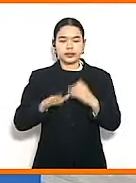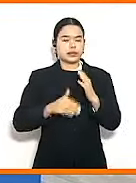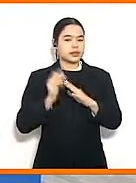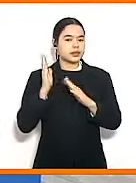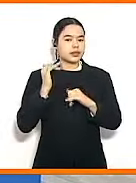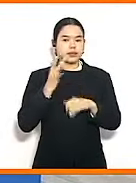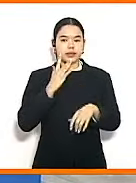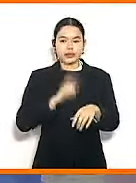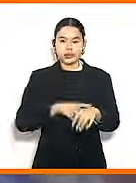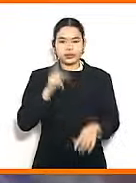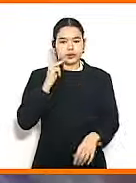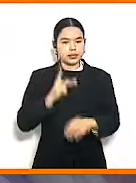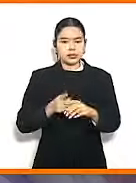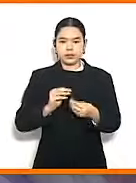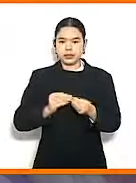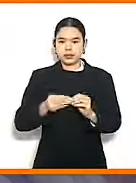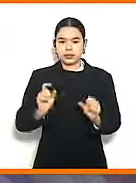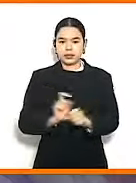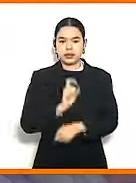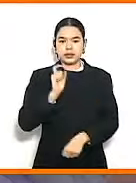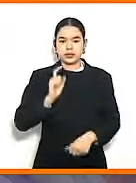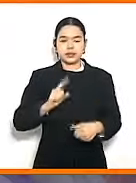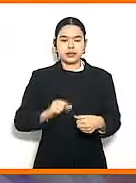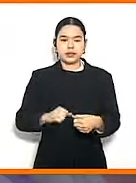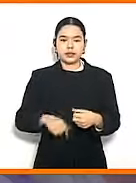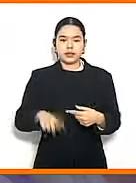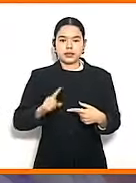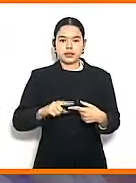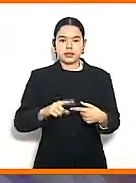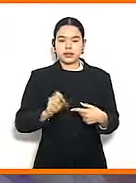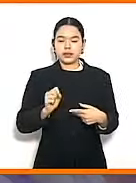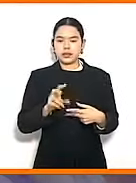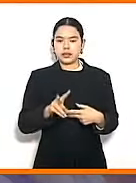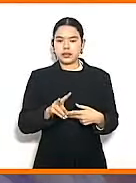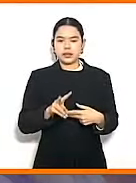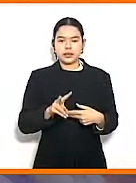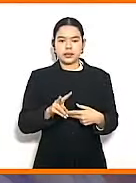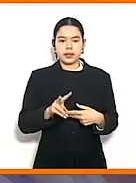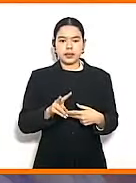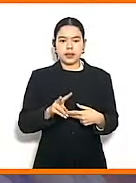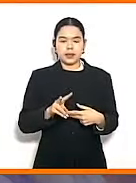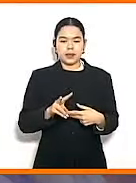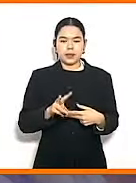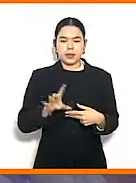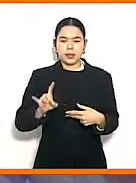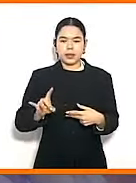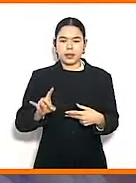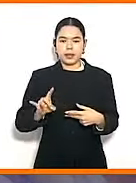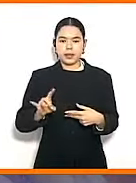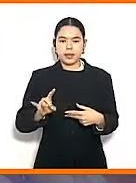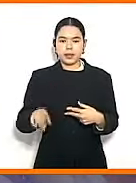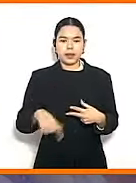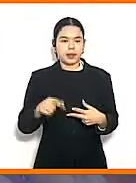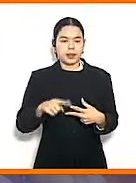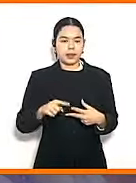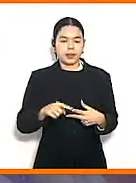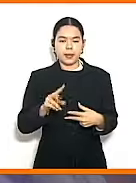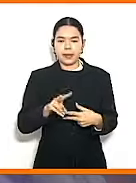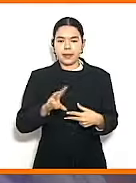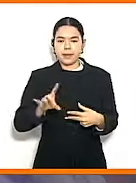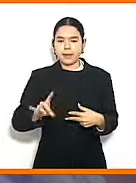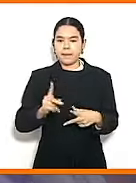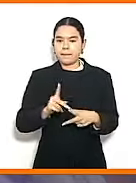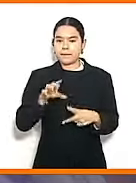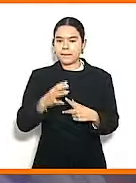suerte porque en la primera posición el primer dígito es el 2. Segundo dígito, 8. El primer número afortunado es el